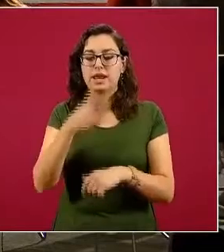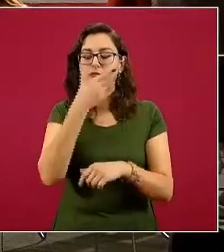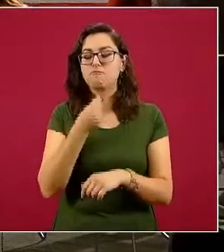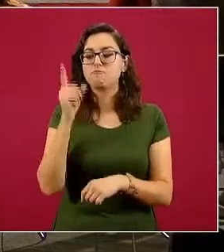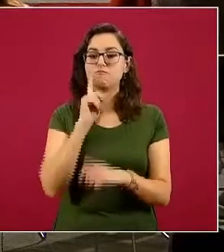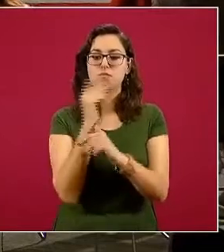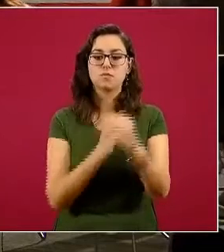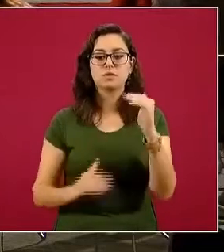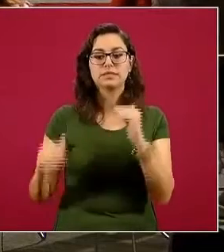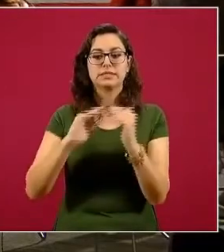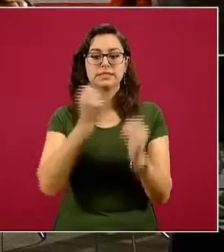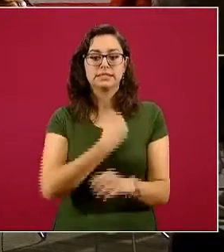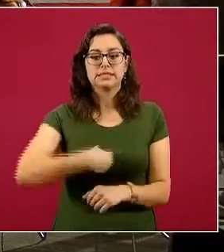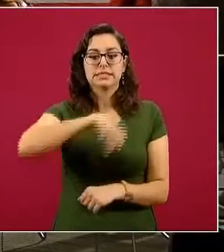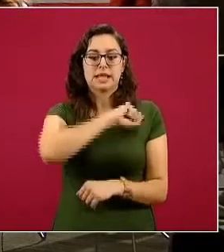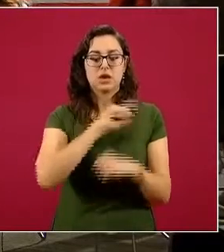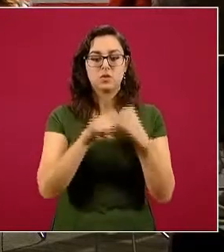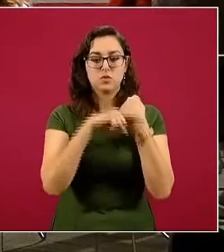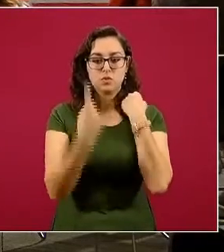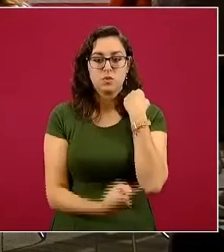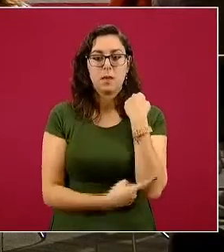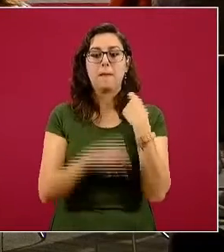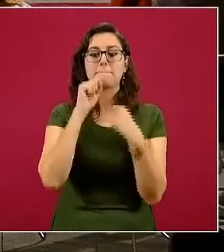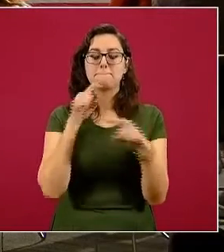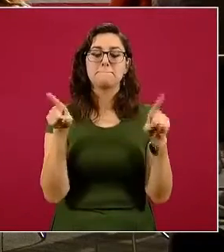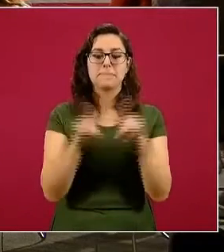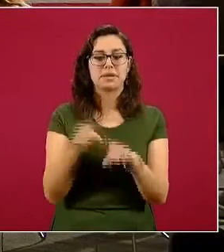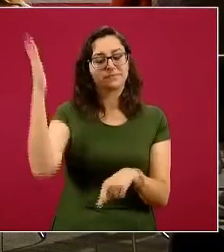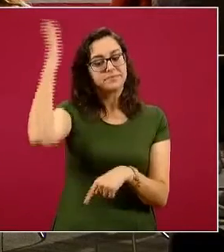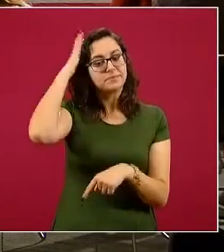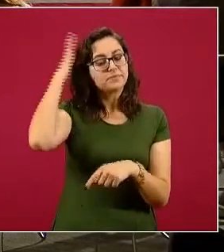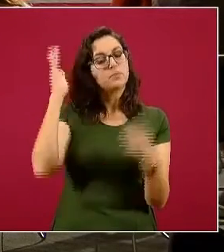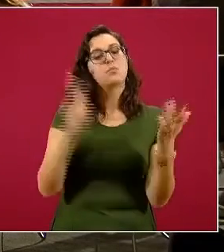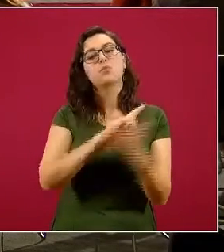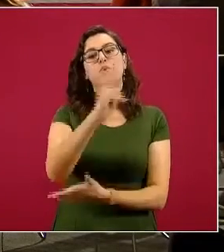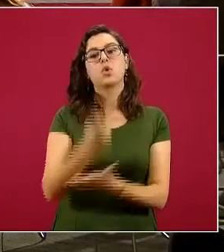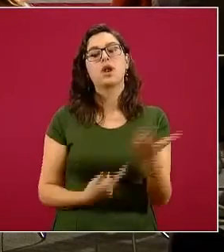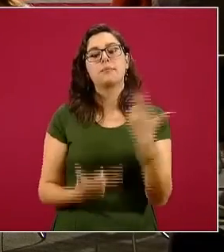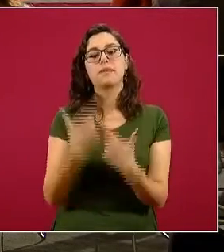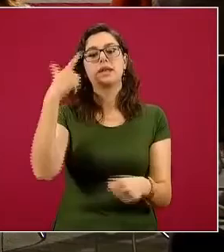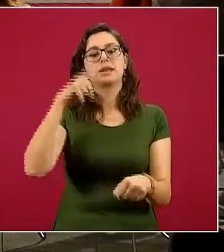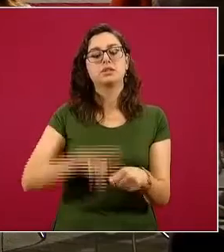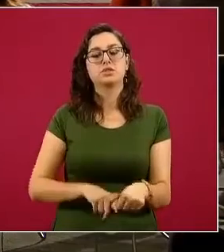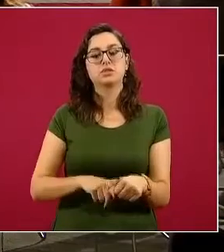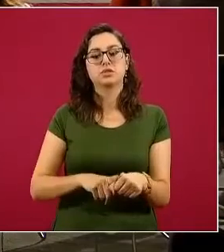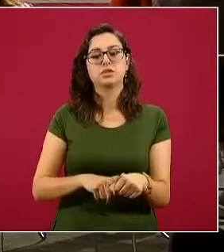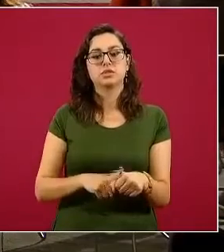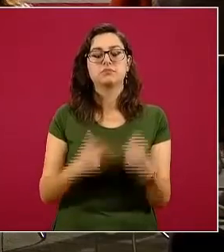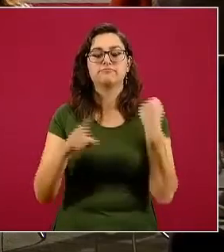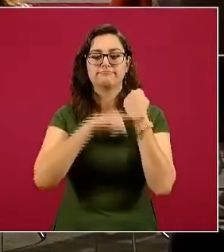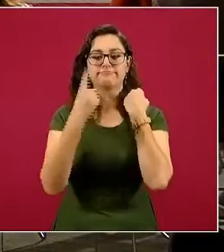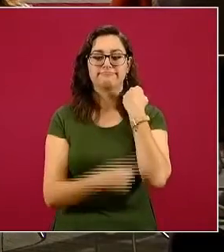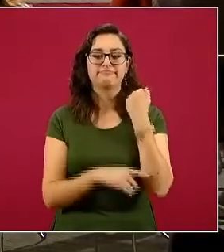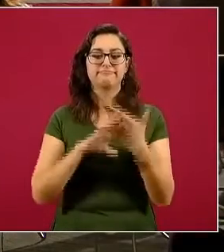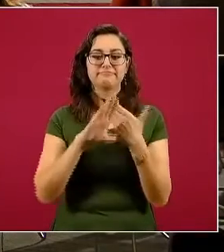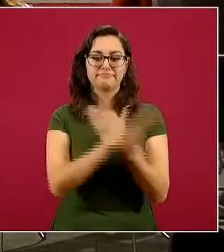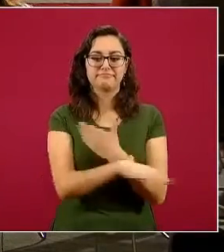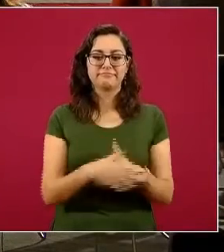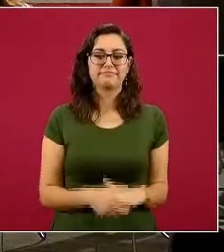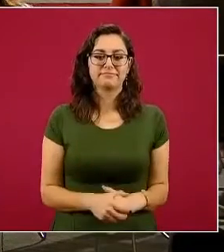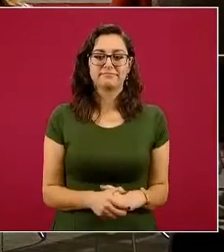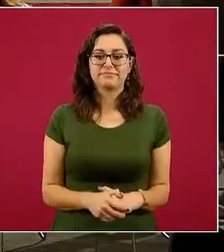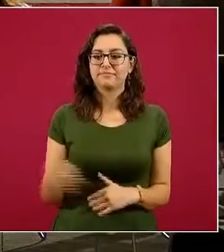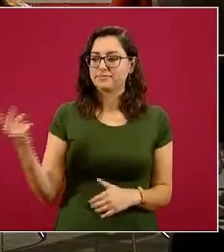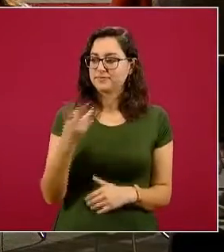Género y Salud Reproductiva y, por lo tanto, líder nacional del Programa Nacional de Anticoncepción. Bienvenidas